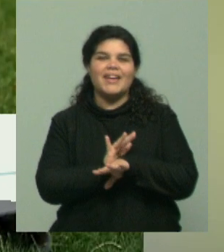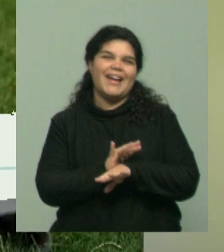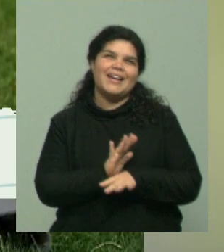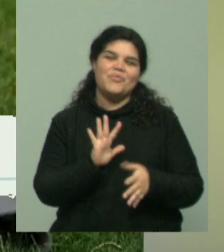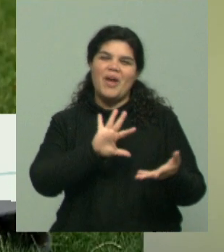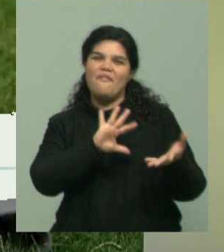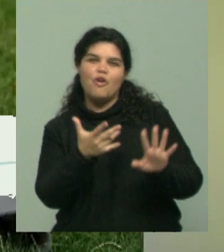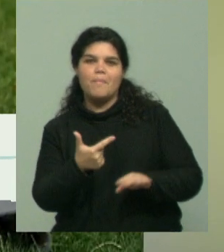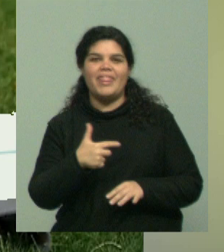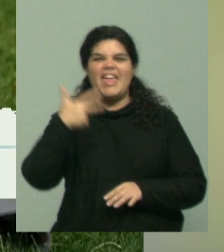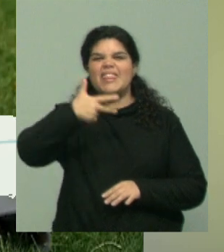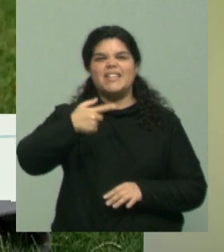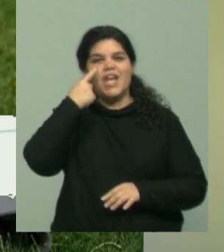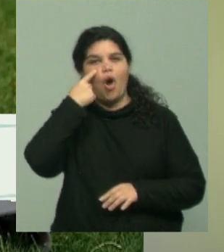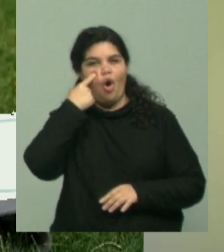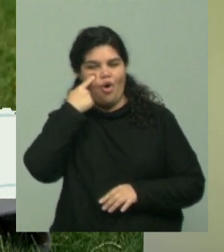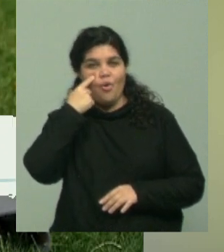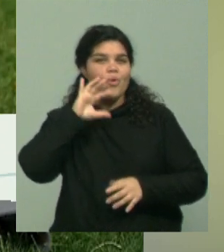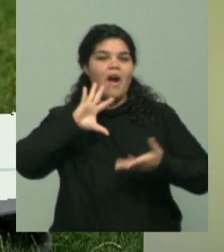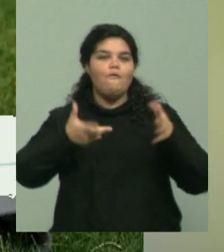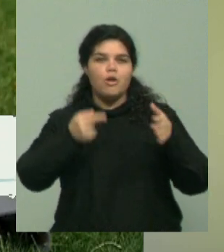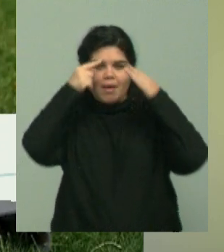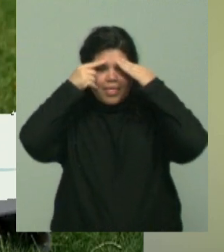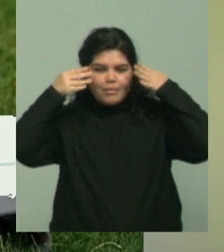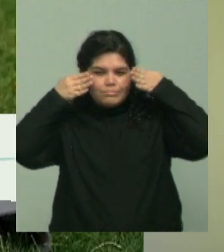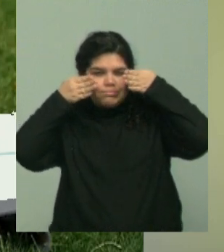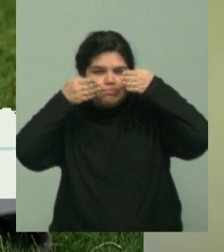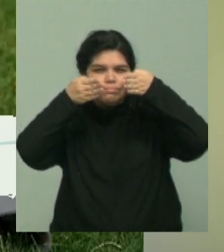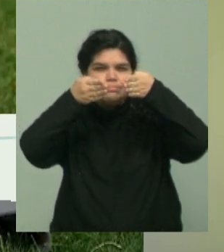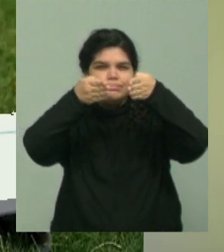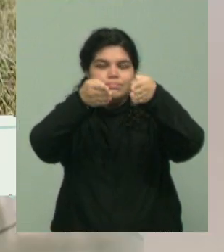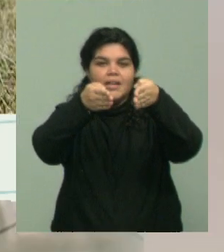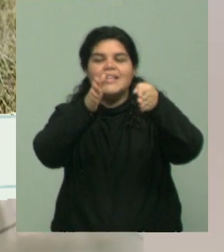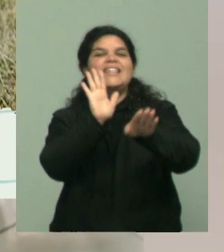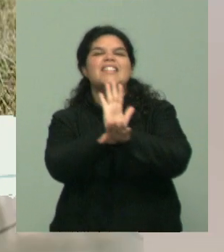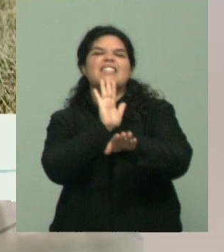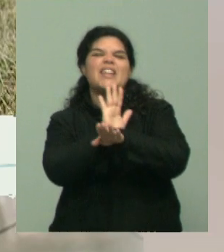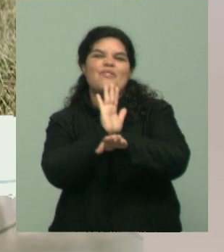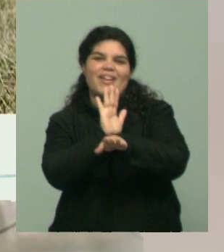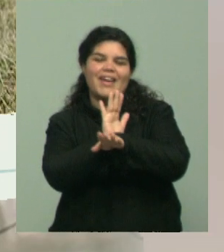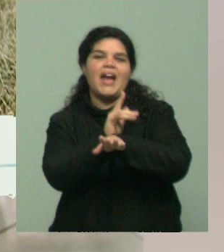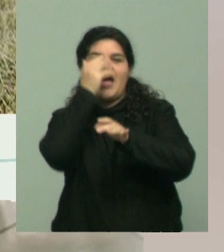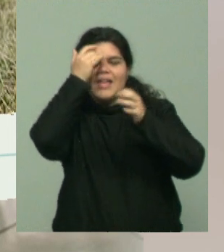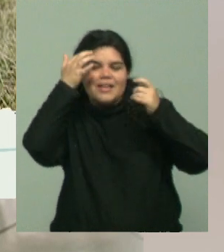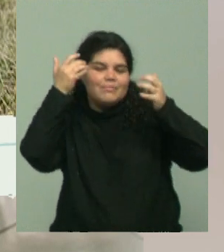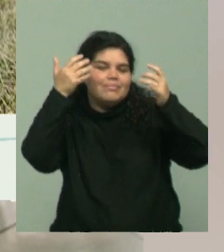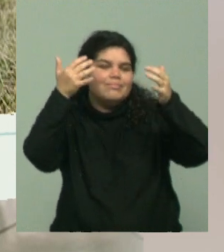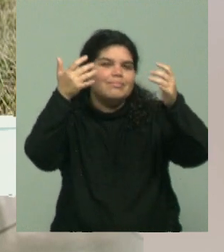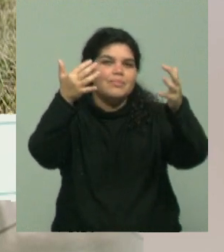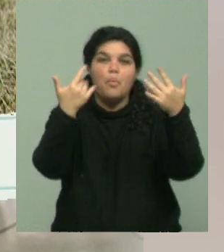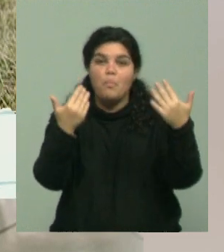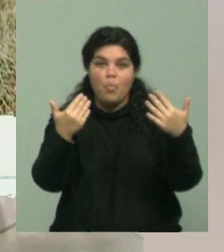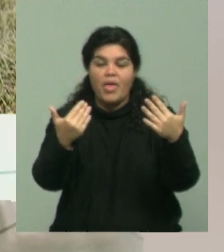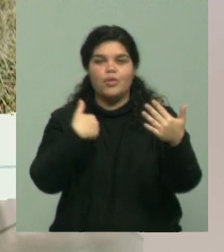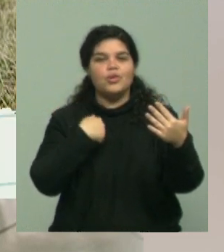visualización creativa. Sí. Entonces, desde ese lugar es como que se nos abre una pantalla mental y ahí nosotros podemos hacer